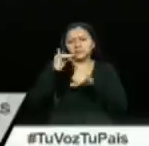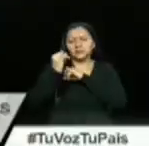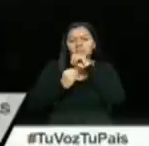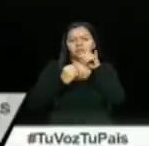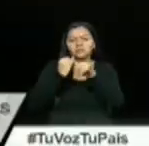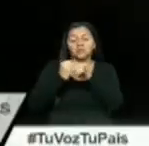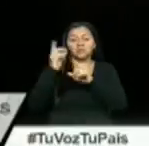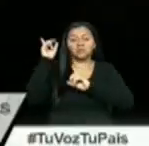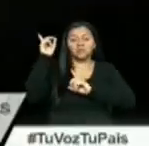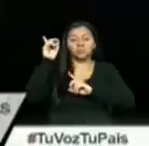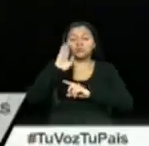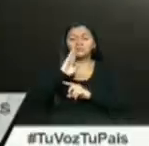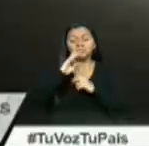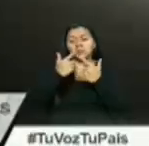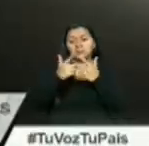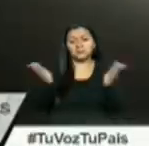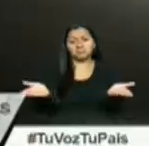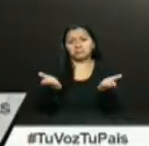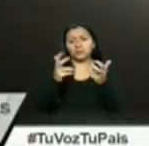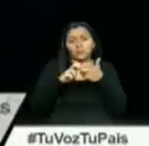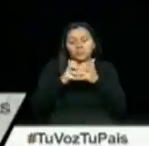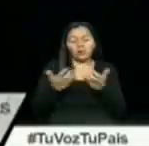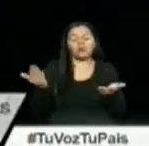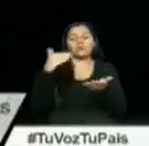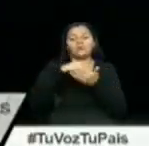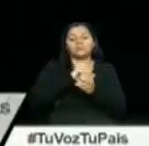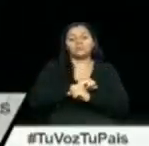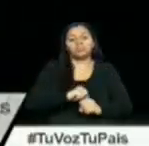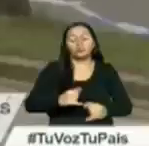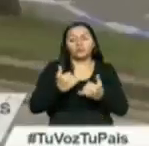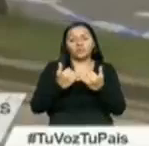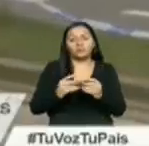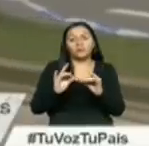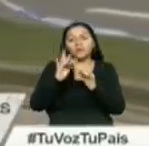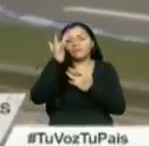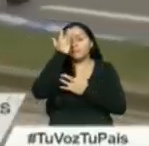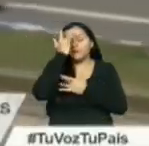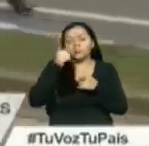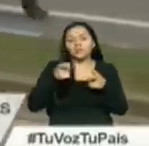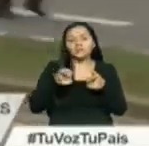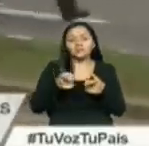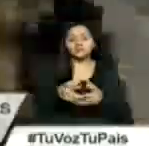diputados belgas que pedían su liberación por estar supuestamente enfermo de cáncer.